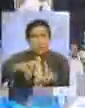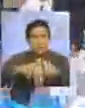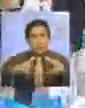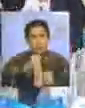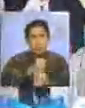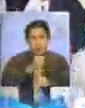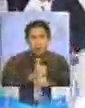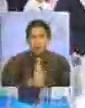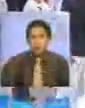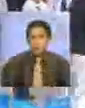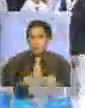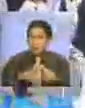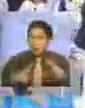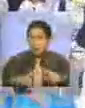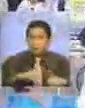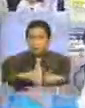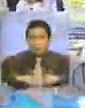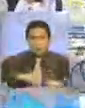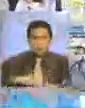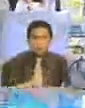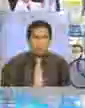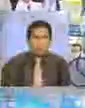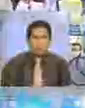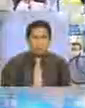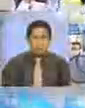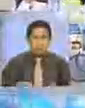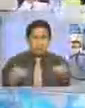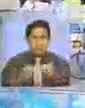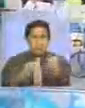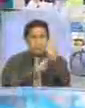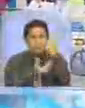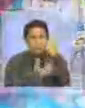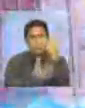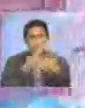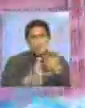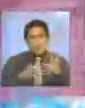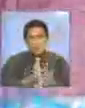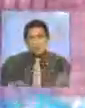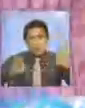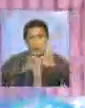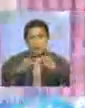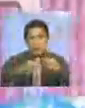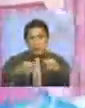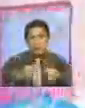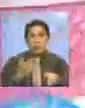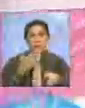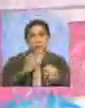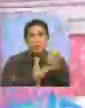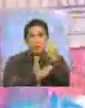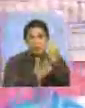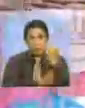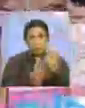y vemos también muchísimo entusiasmo, algo que es muy válido y sobre todo que es importante resaltar cómo el fervor cívico de las